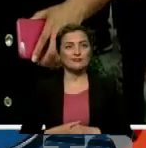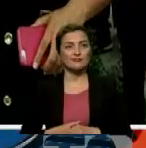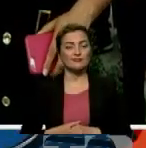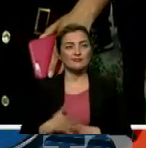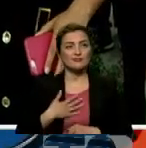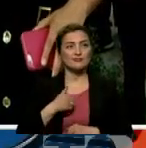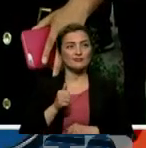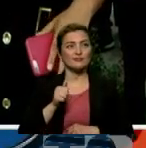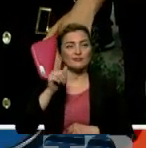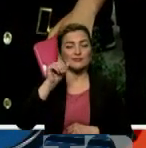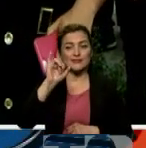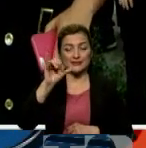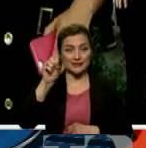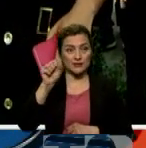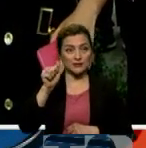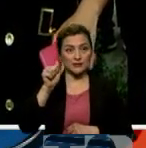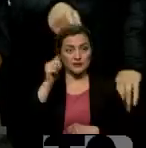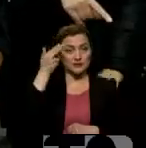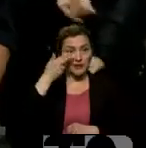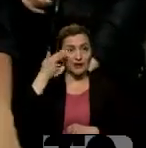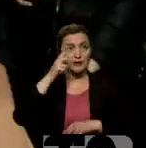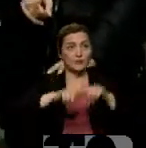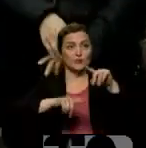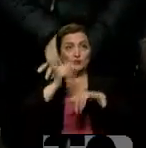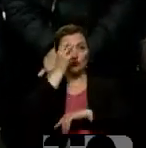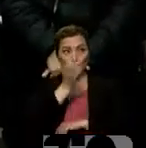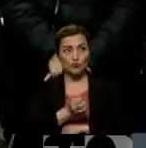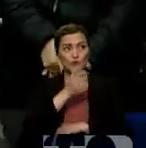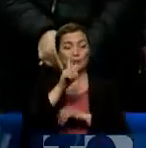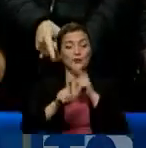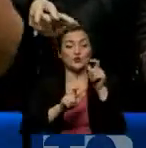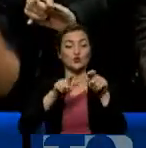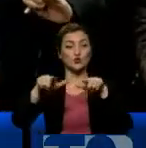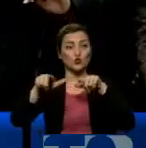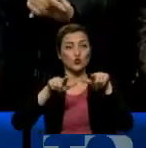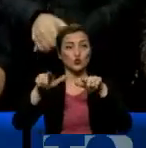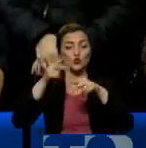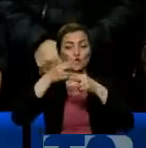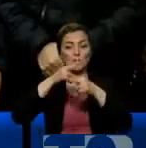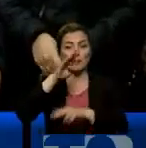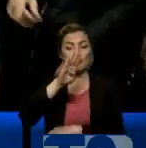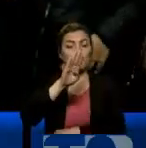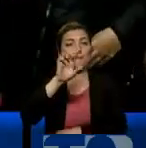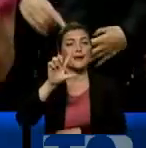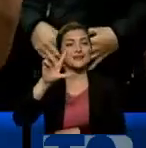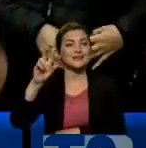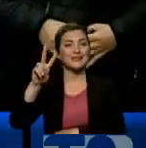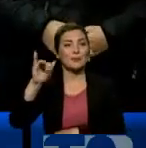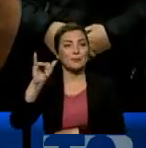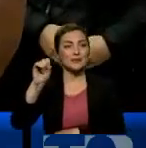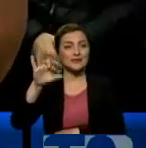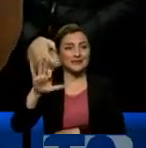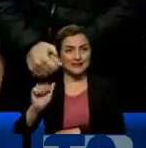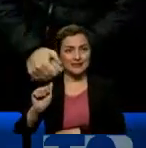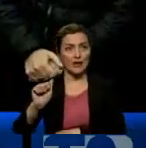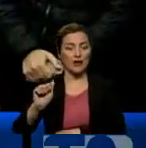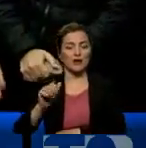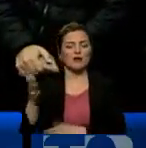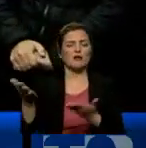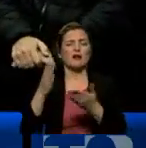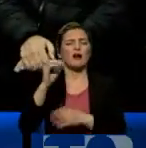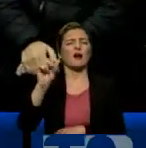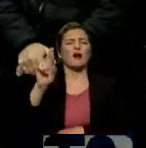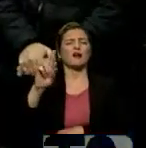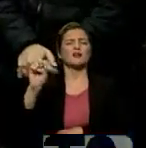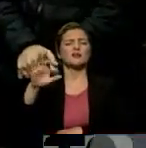¿Qué tal, María Isabel, Helen, amigos? Muy buenos días. Los moradores del sector de Bellavista de Carretas están indignados por la inseguridad